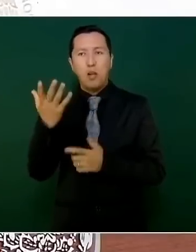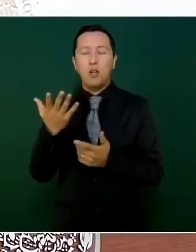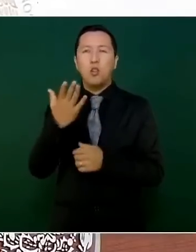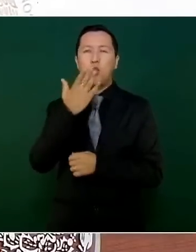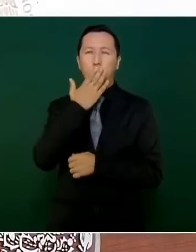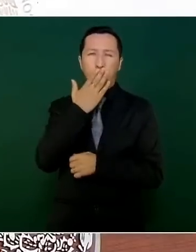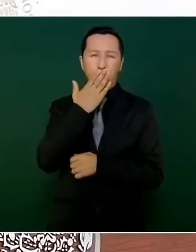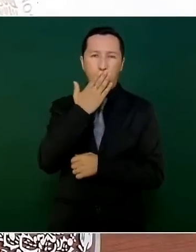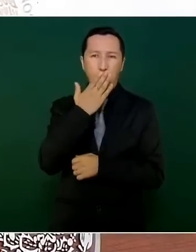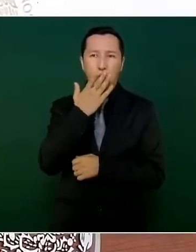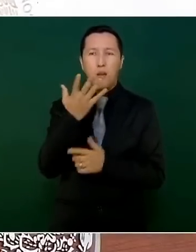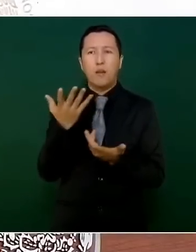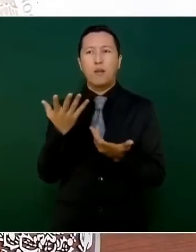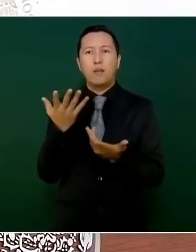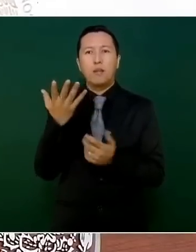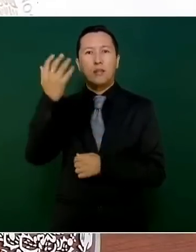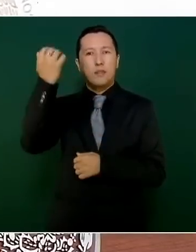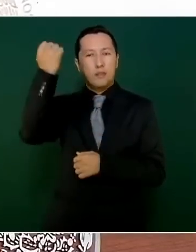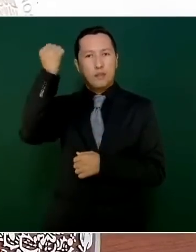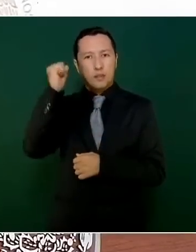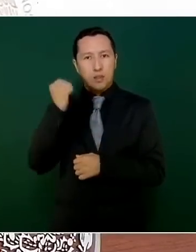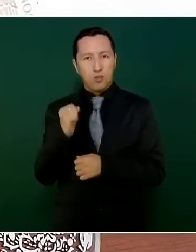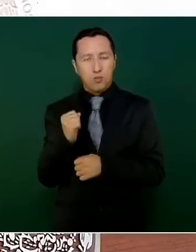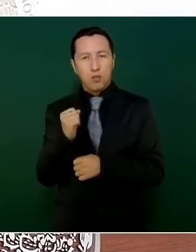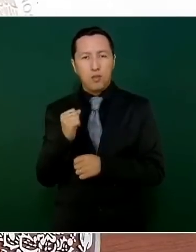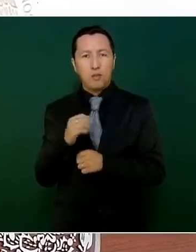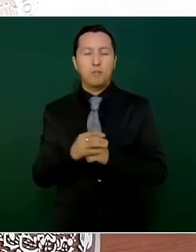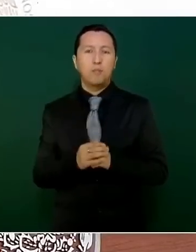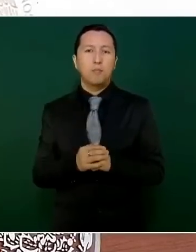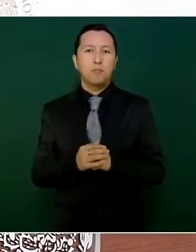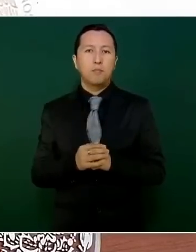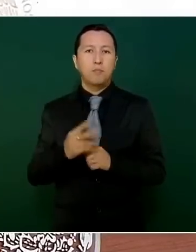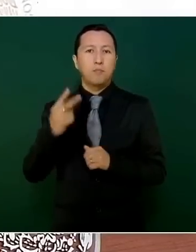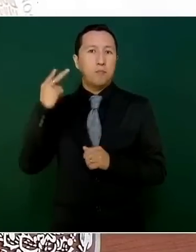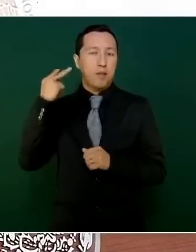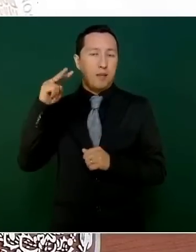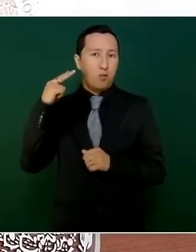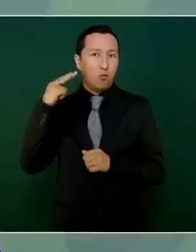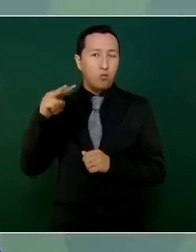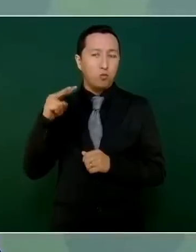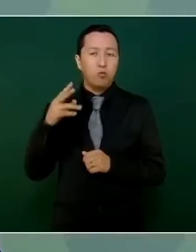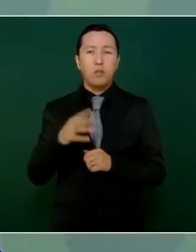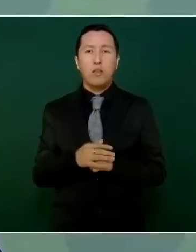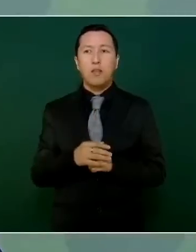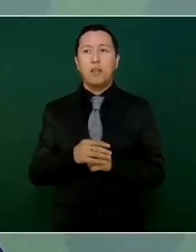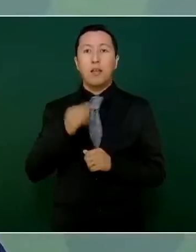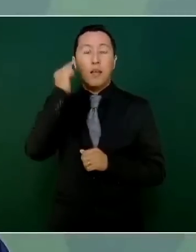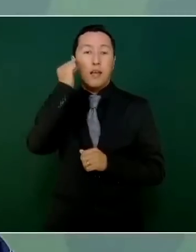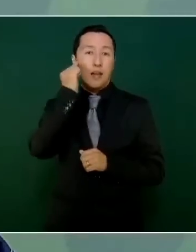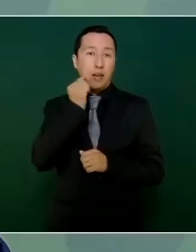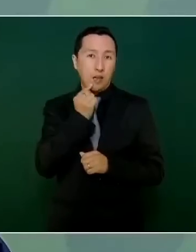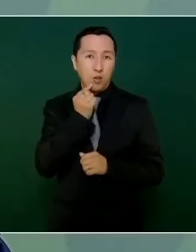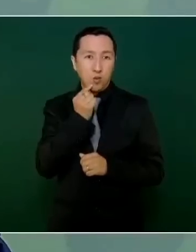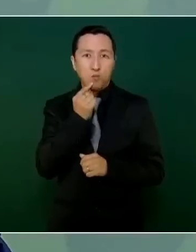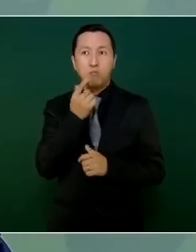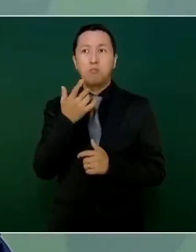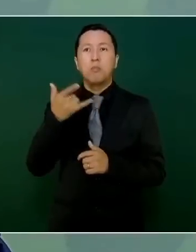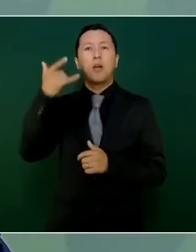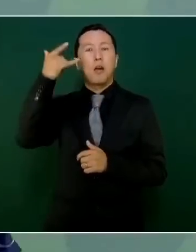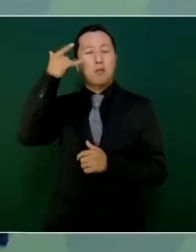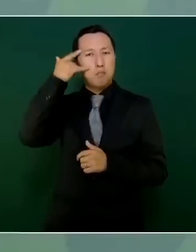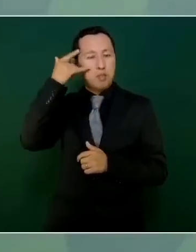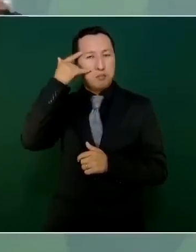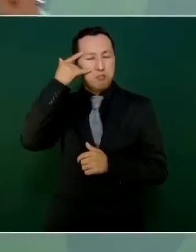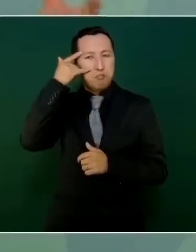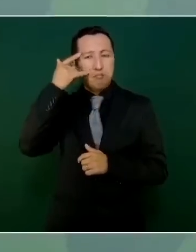Sonora, Sinaloa, Veracruz, Guerrero y Campeche.